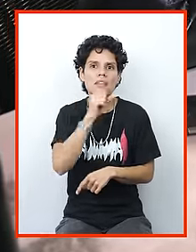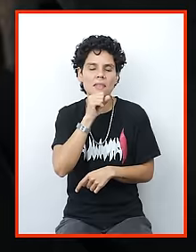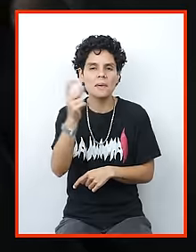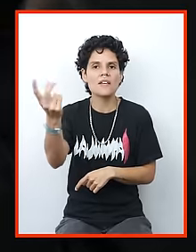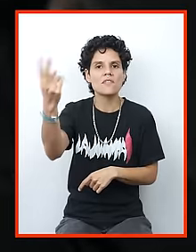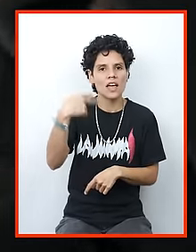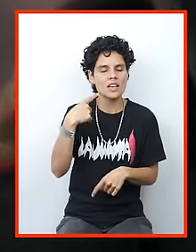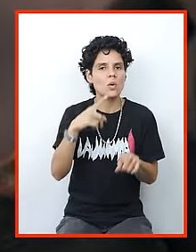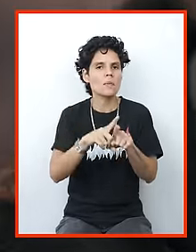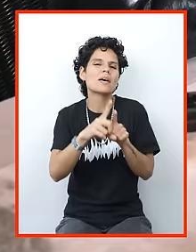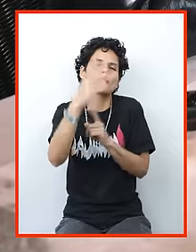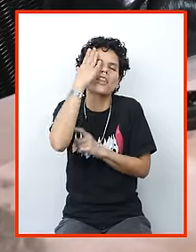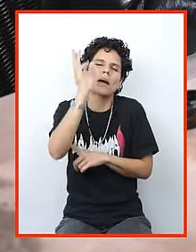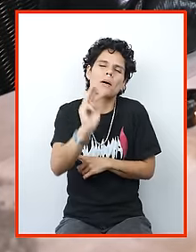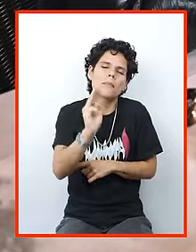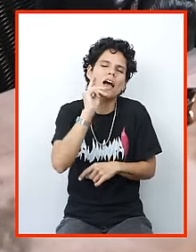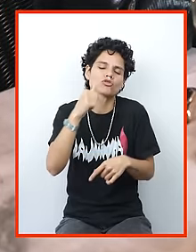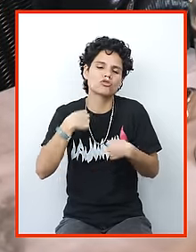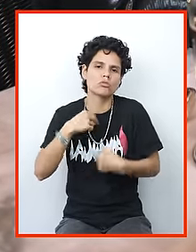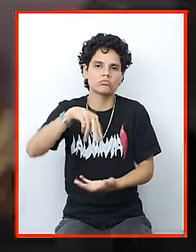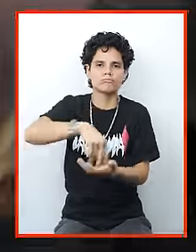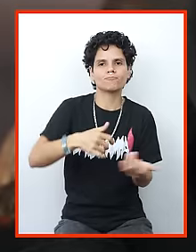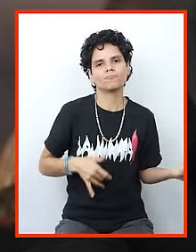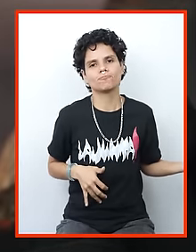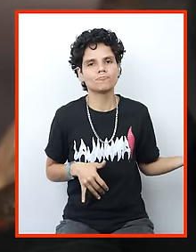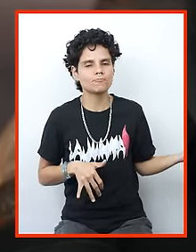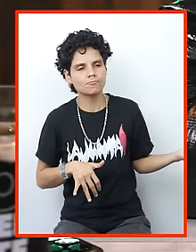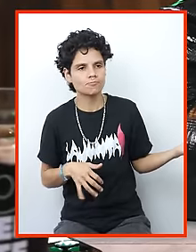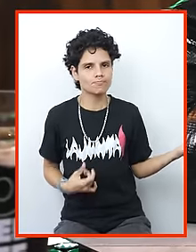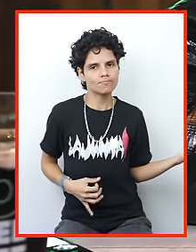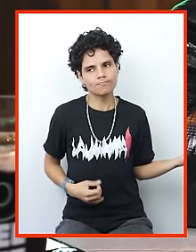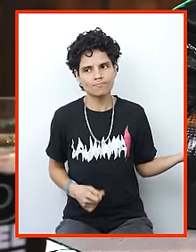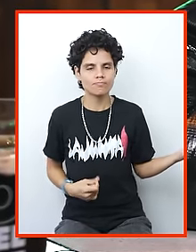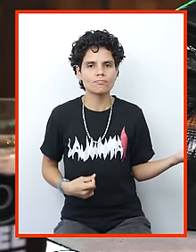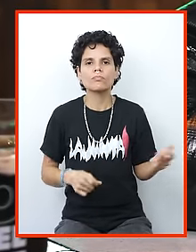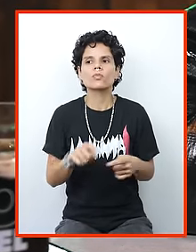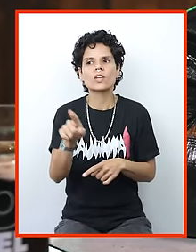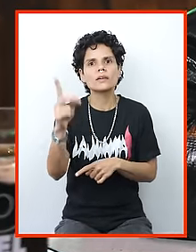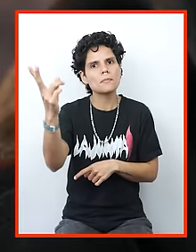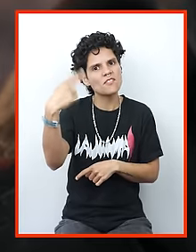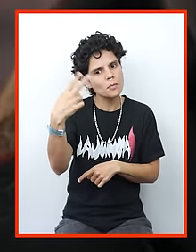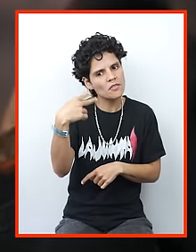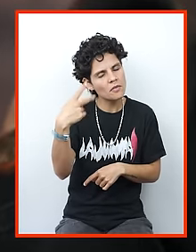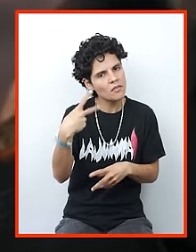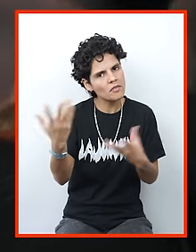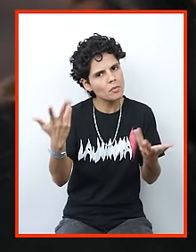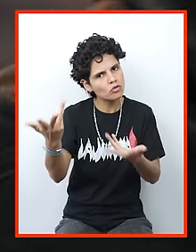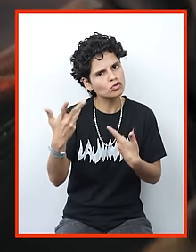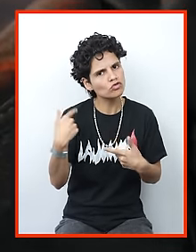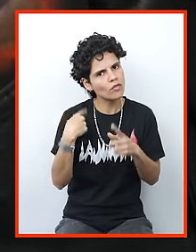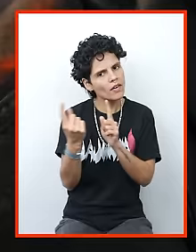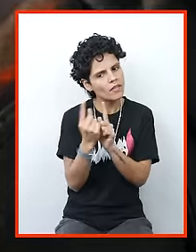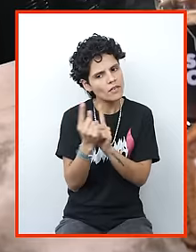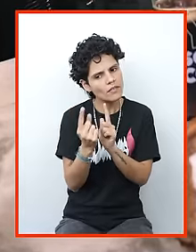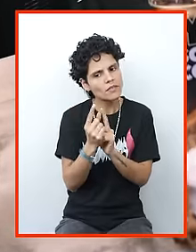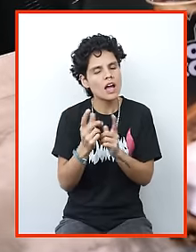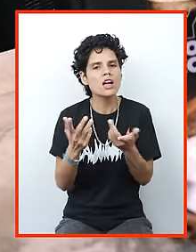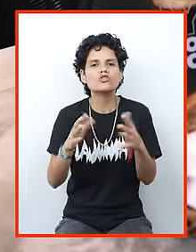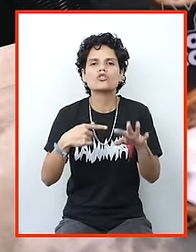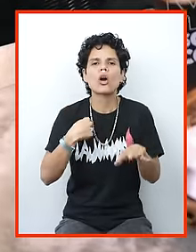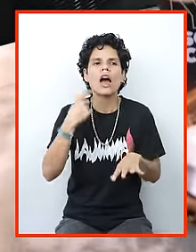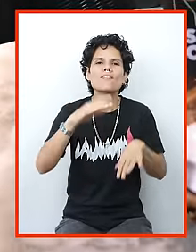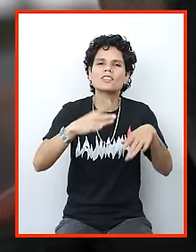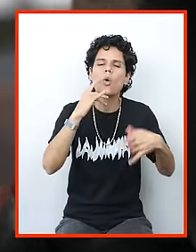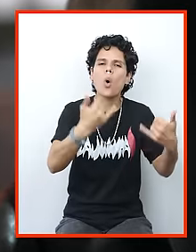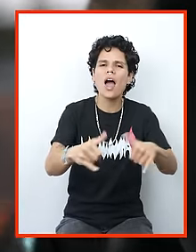mamá. ¿Ya? Yo iba ahí y tocaba y me iba a ver y no sé, fue bacán eso como... me o sea, tu tata te impulsó mucho la música. Sí, porque ponte tú igual, en vez de a